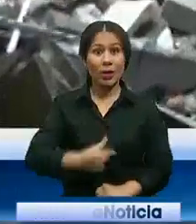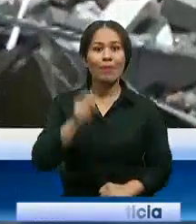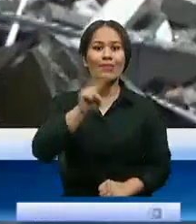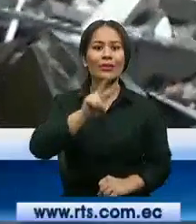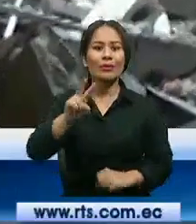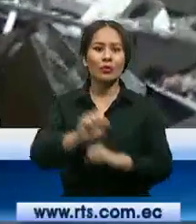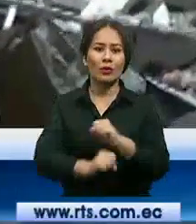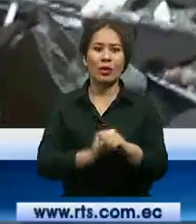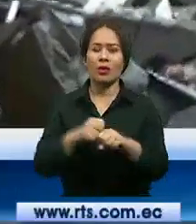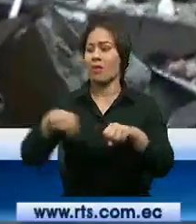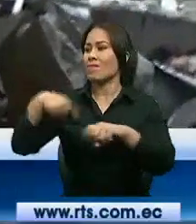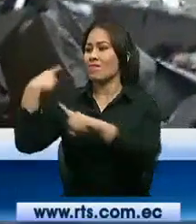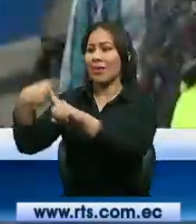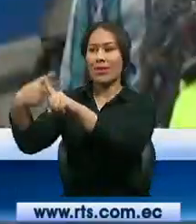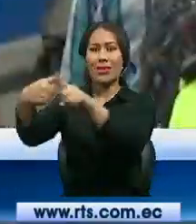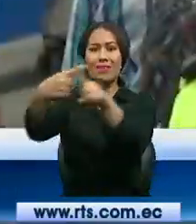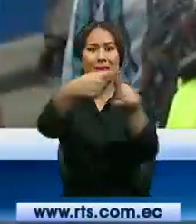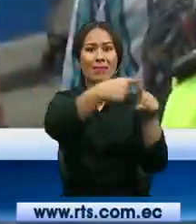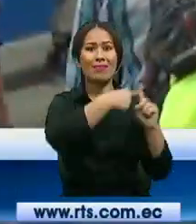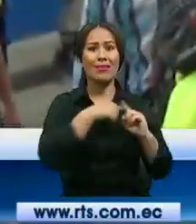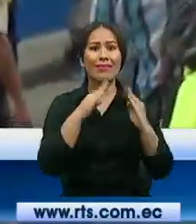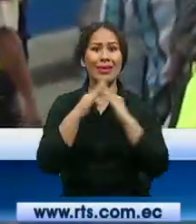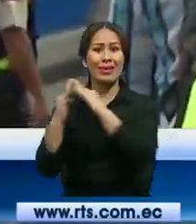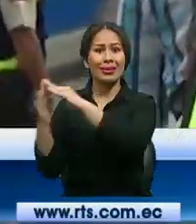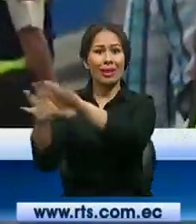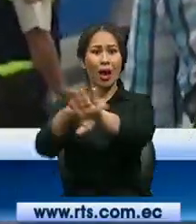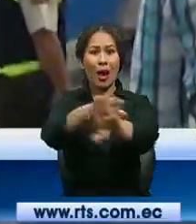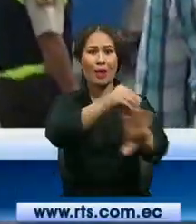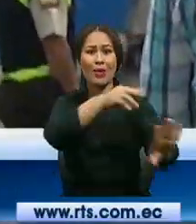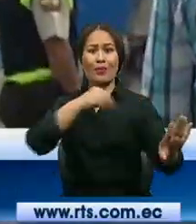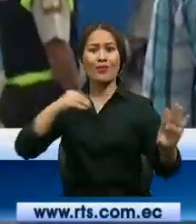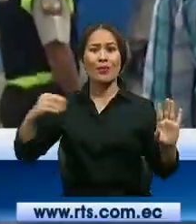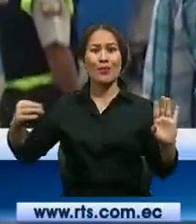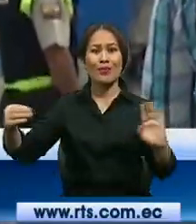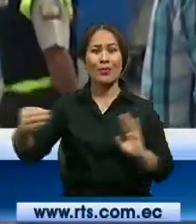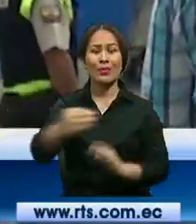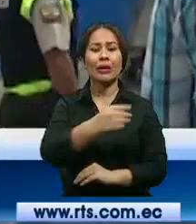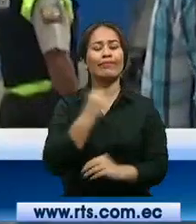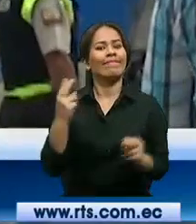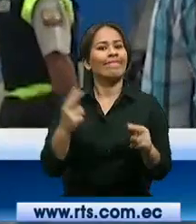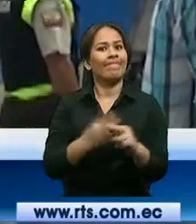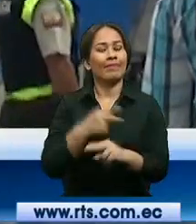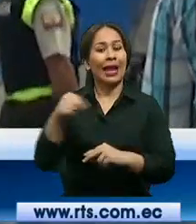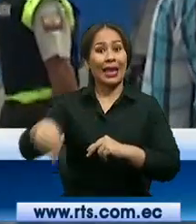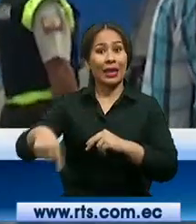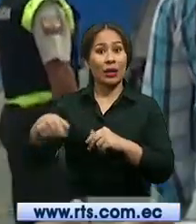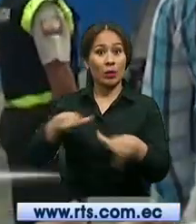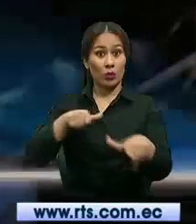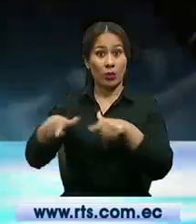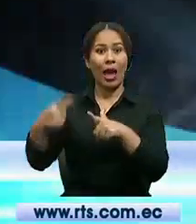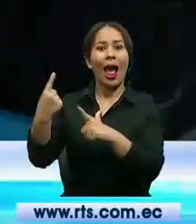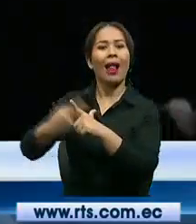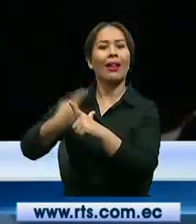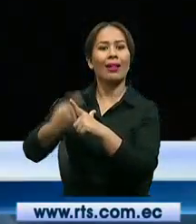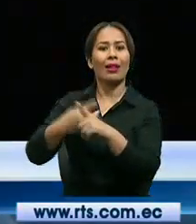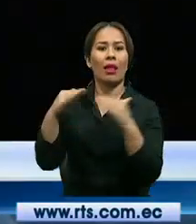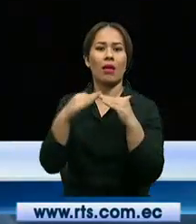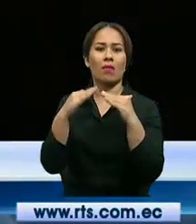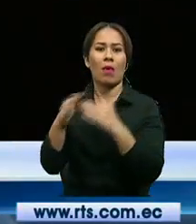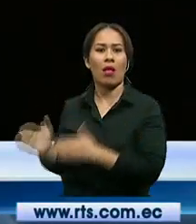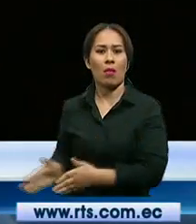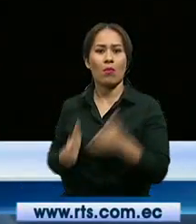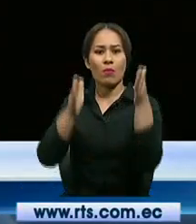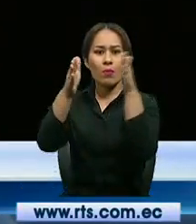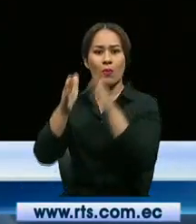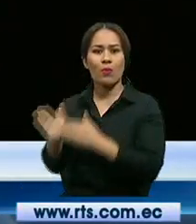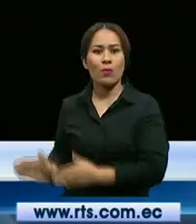y 200 metros a la redonda. Presuntamente se arrendaba y se la utilizaba como en